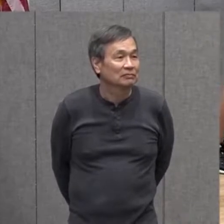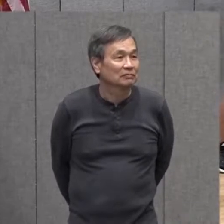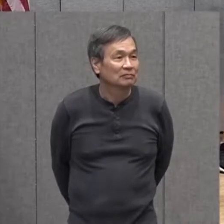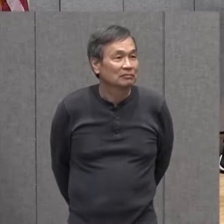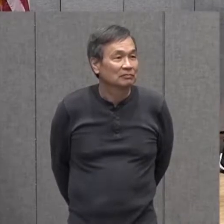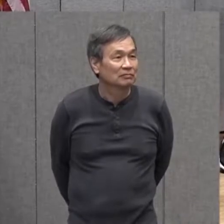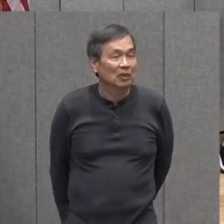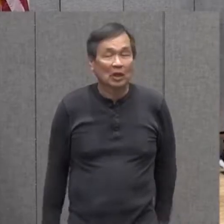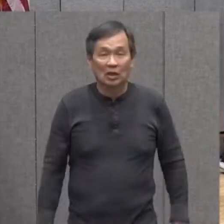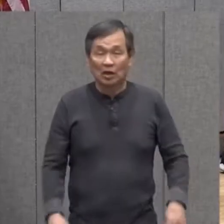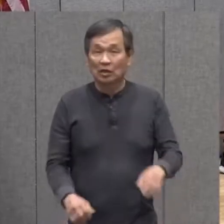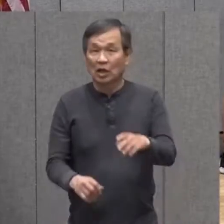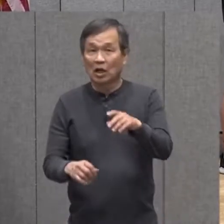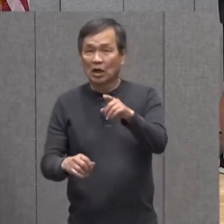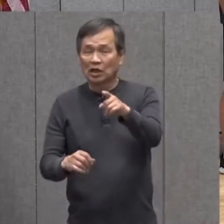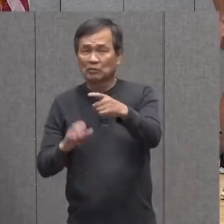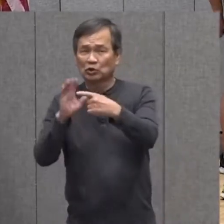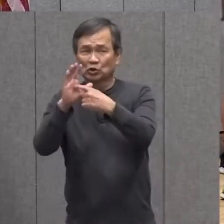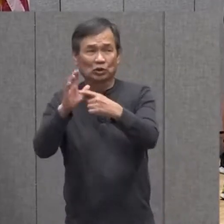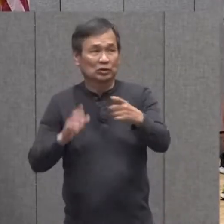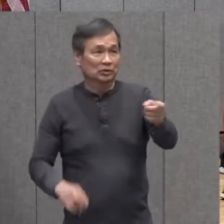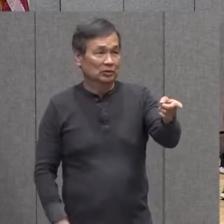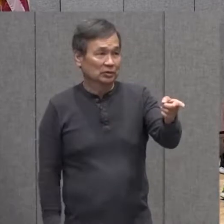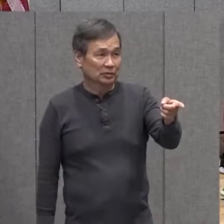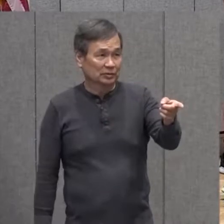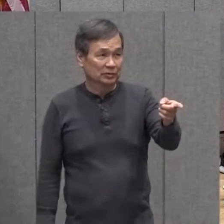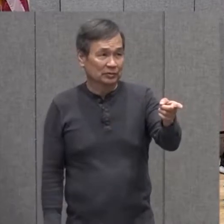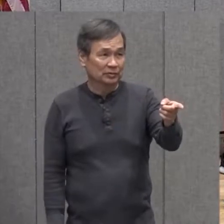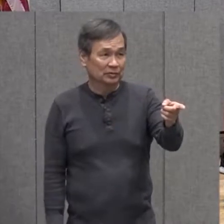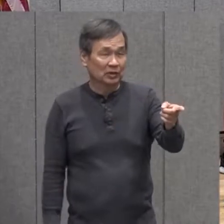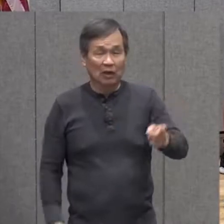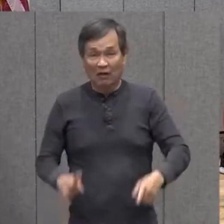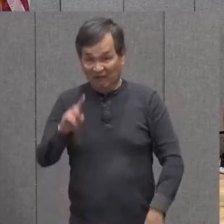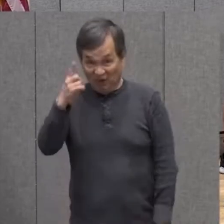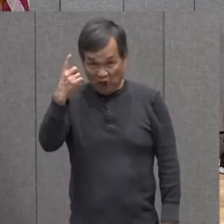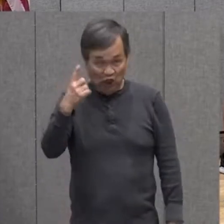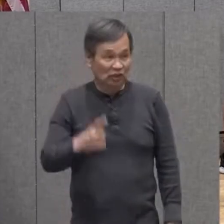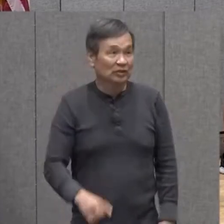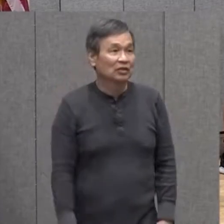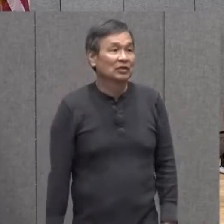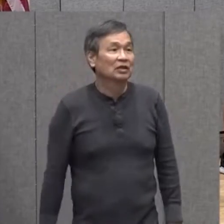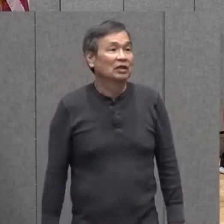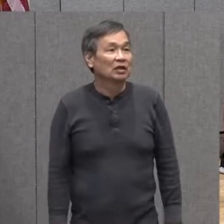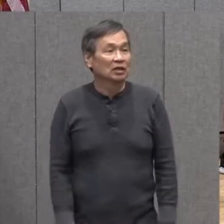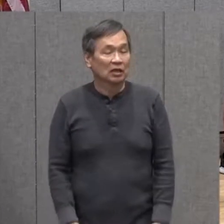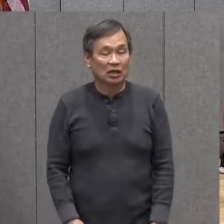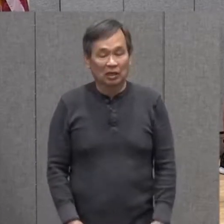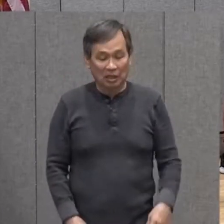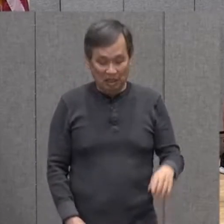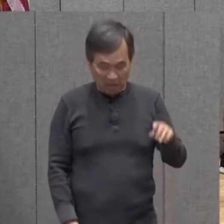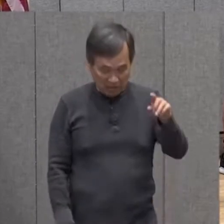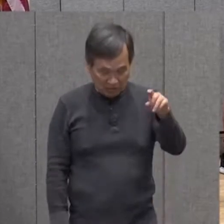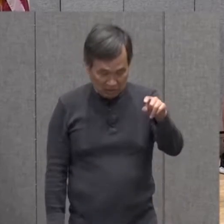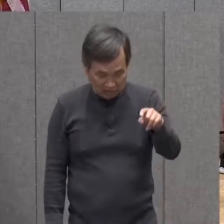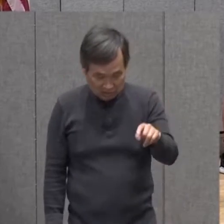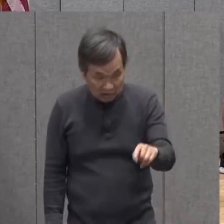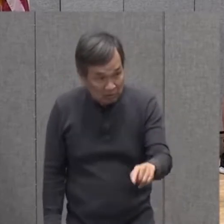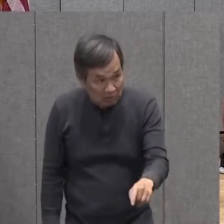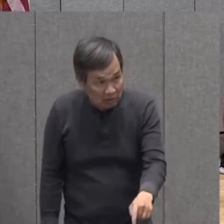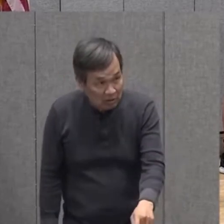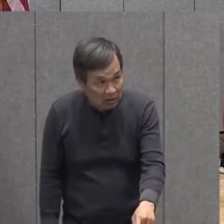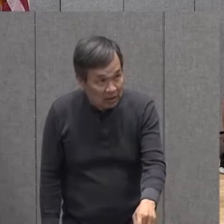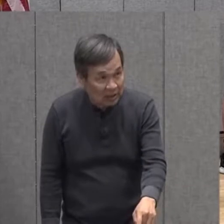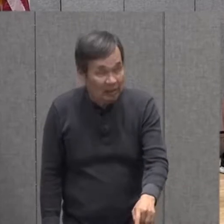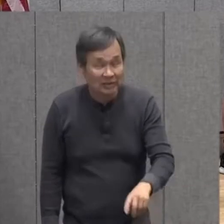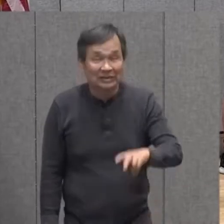So watch what I'm doing, boys and girls. I'm going to throw the first bag up. I'm going to let it fall to the ground. Then I'm going to